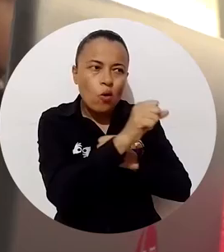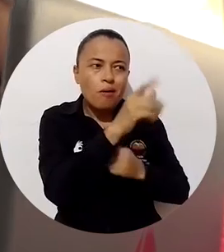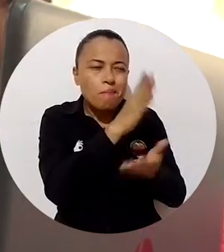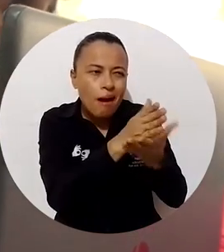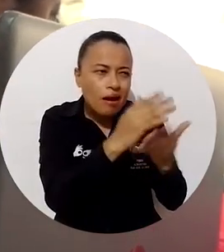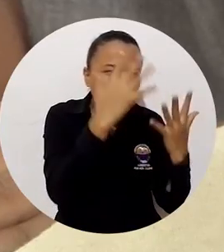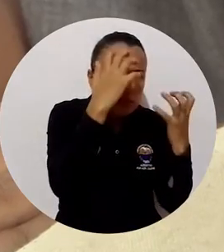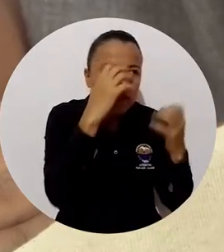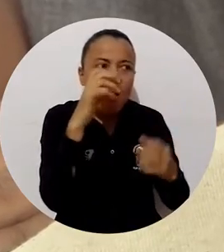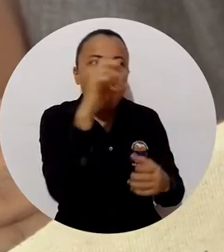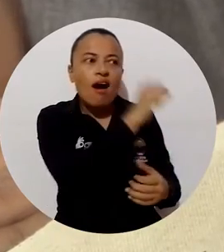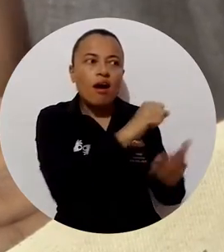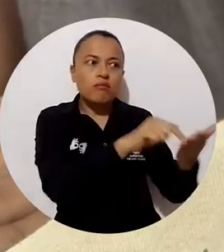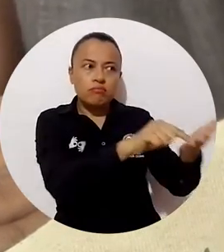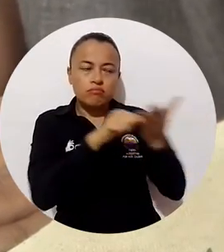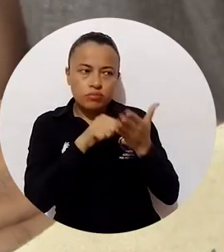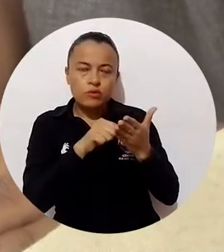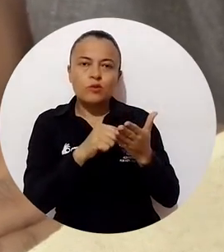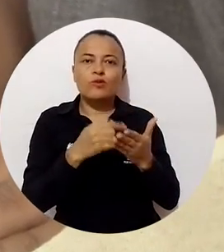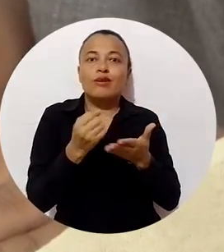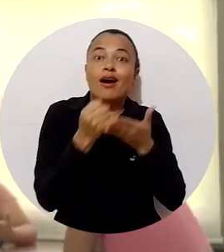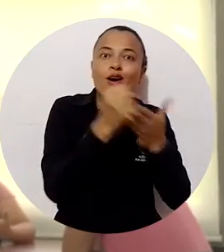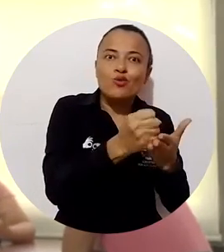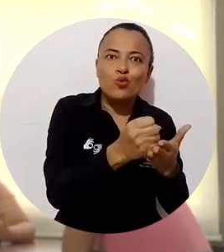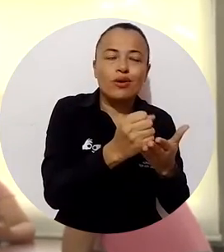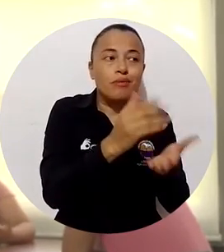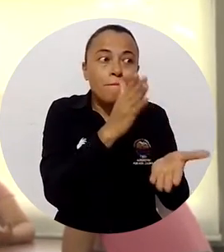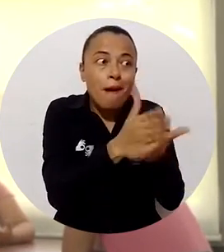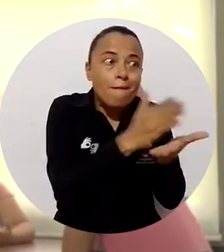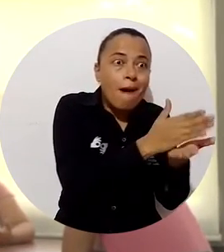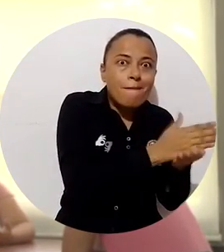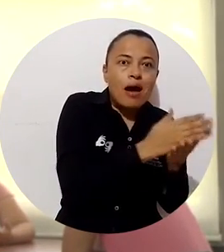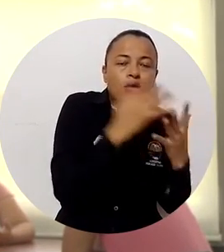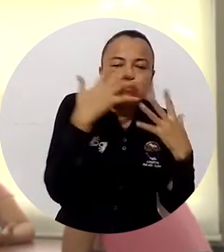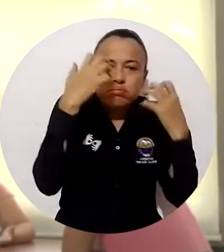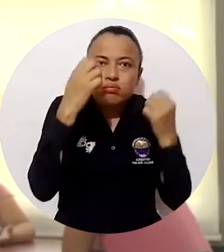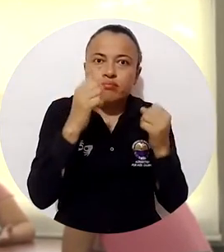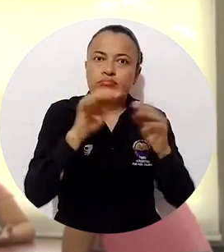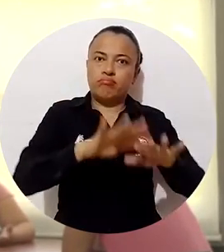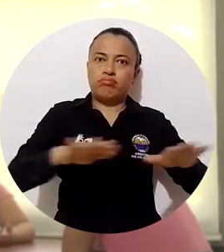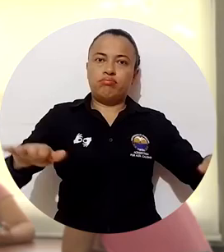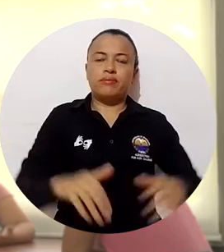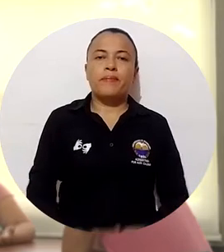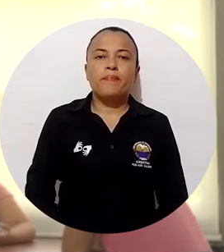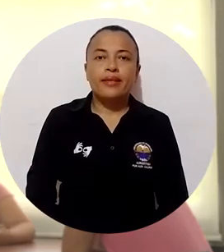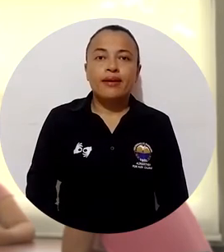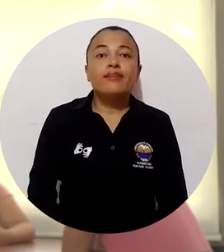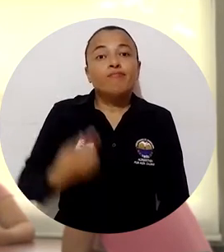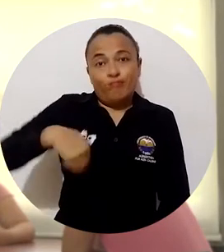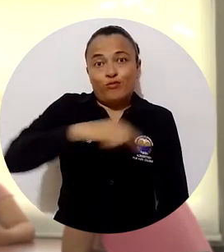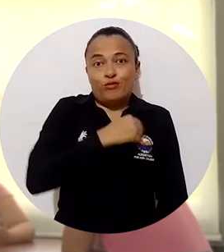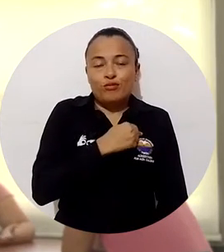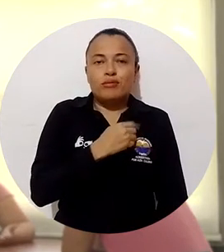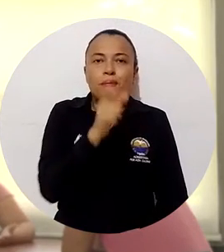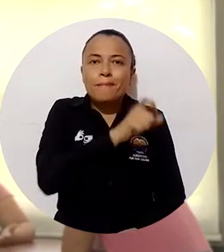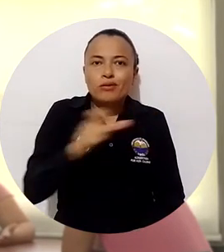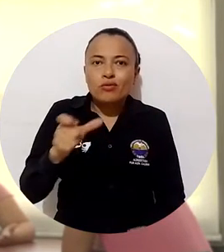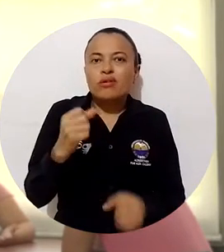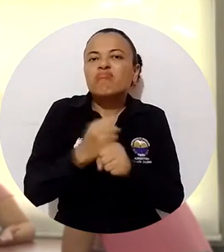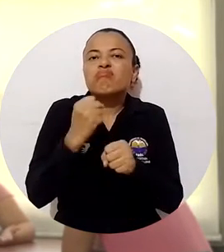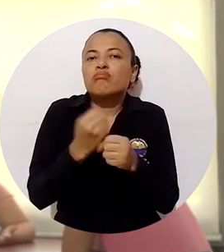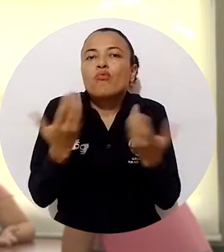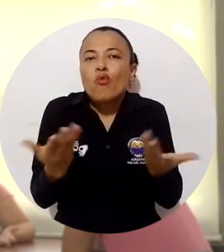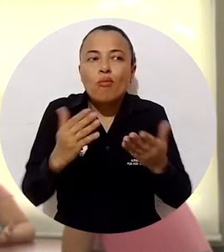manera reaccionar frente a situaciones de riesgo psicológico. Para las personas que estamos constantemente trabajando en comunidades, como puede ser la